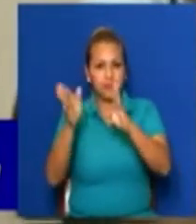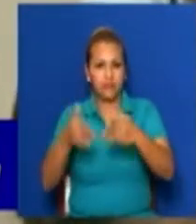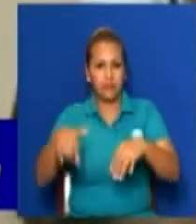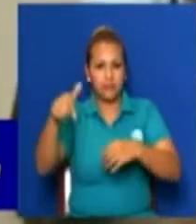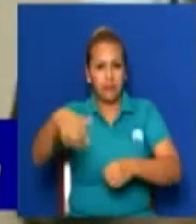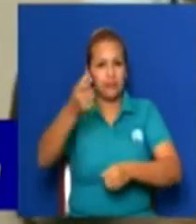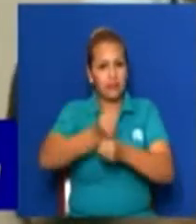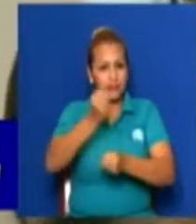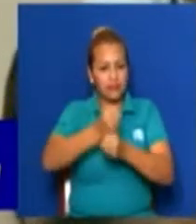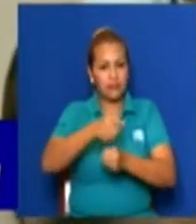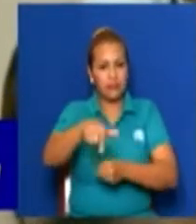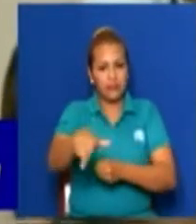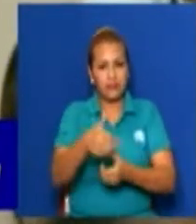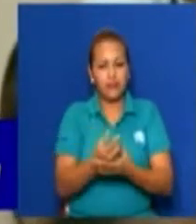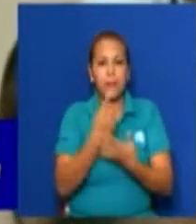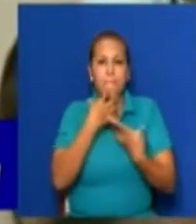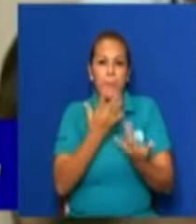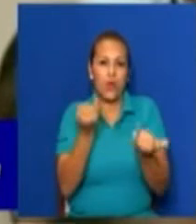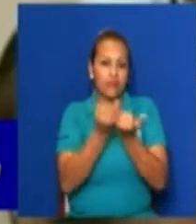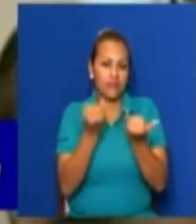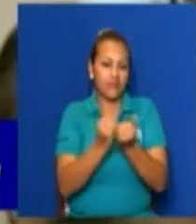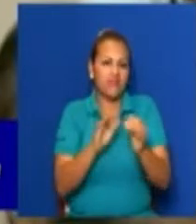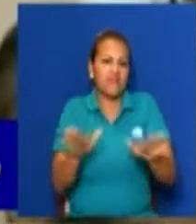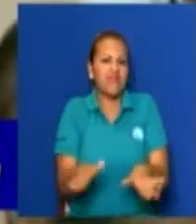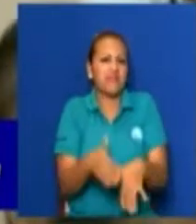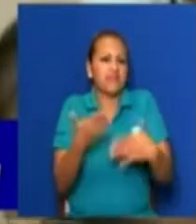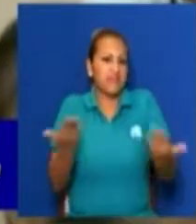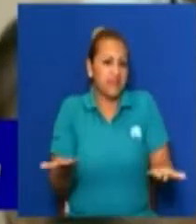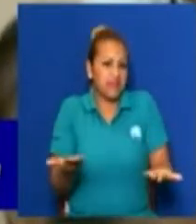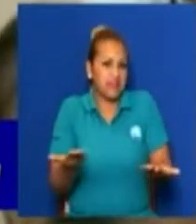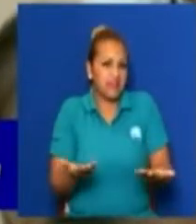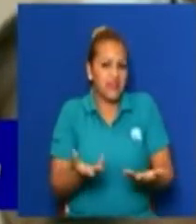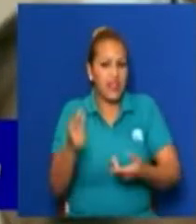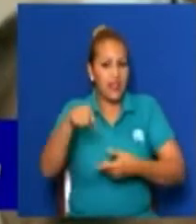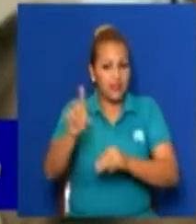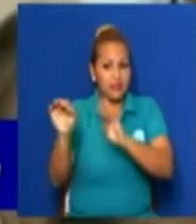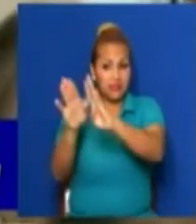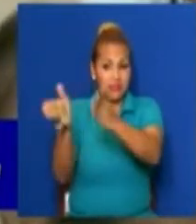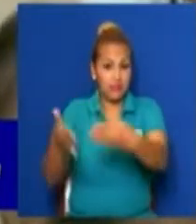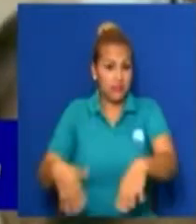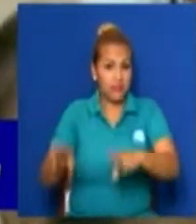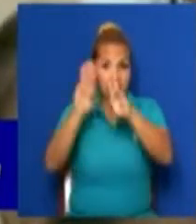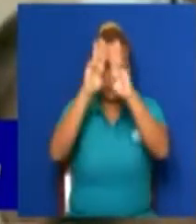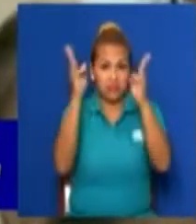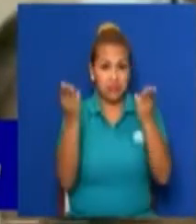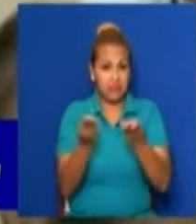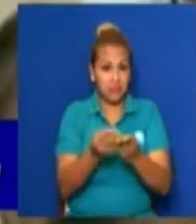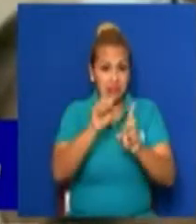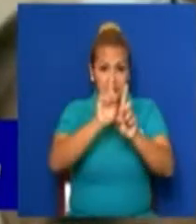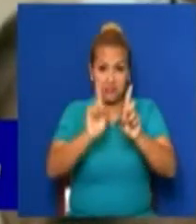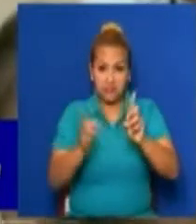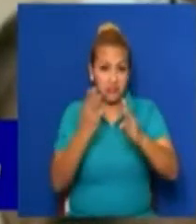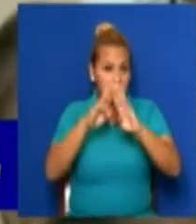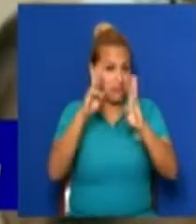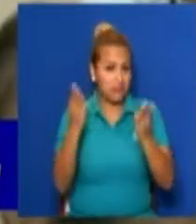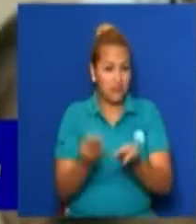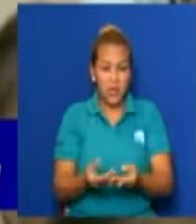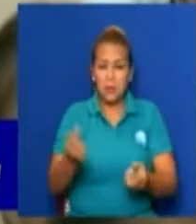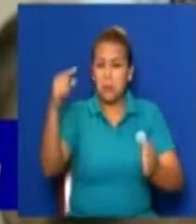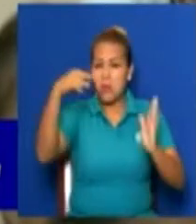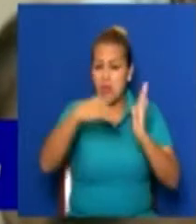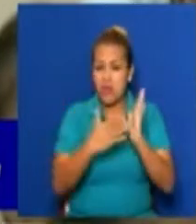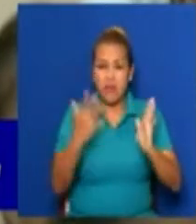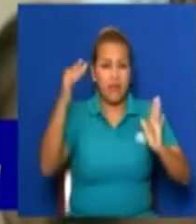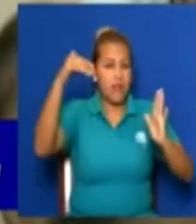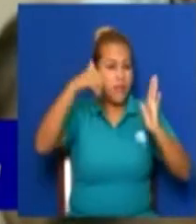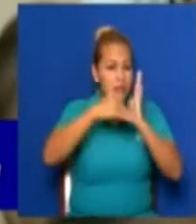labor, porque ¿qué pasaría si estas mujeres a nivel mundial, donde son millones de mujeres que